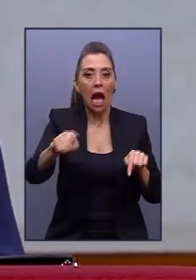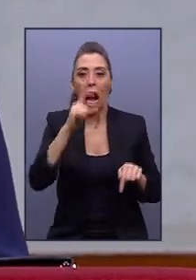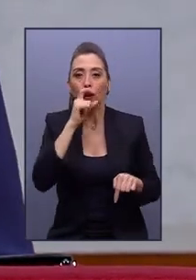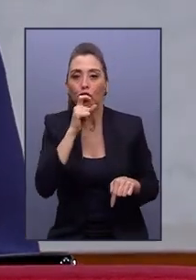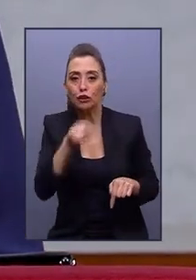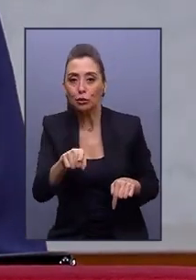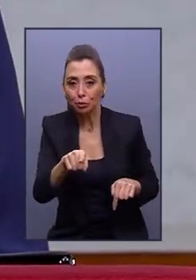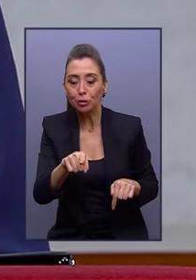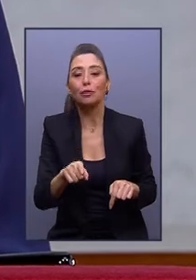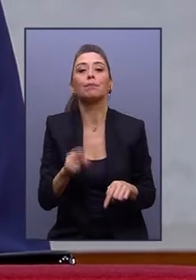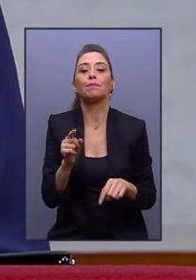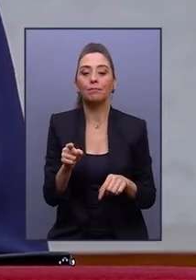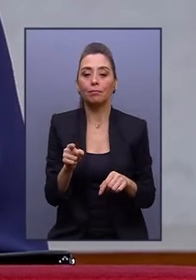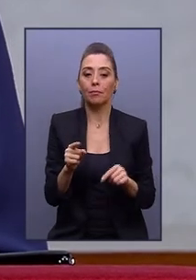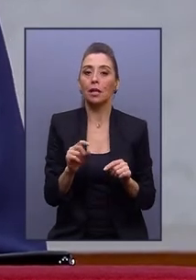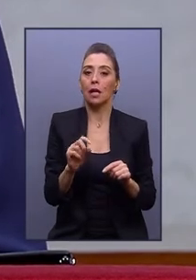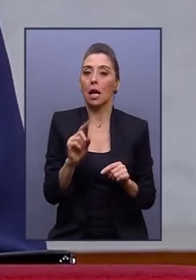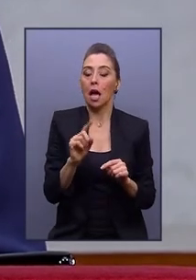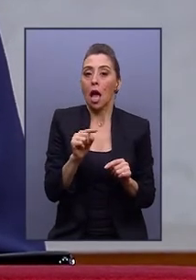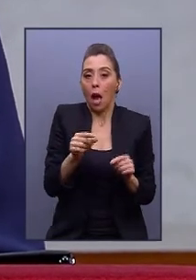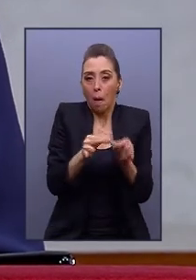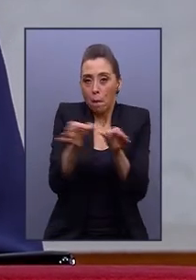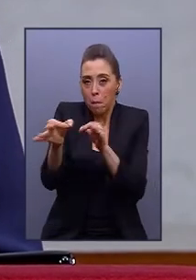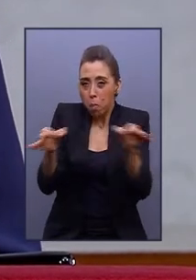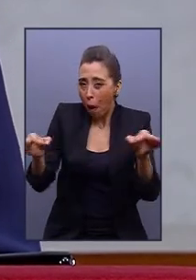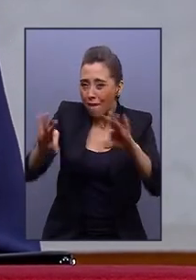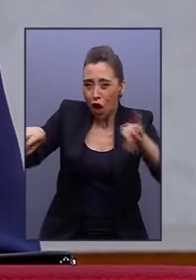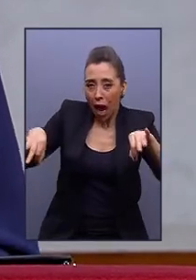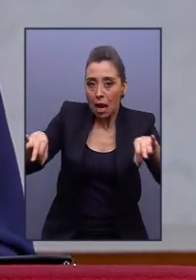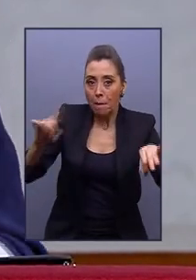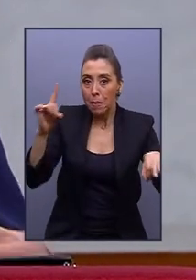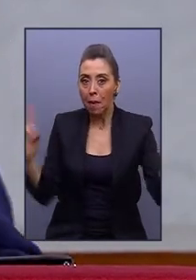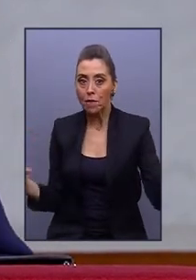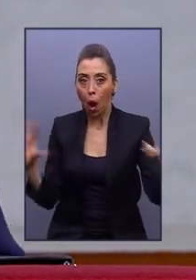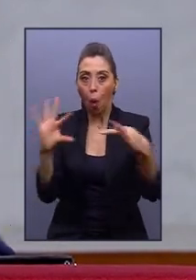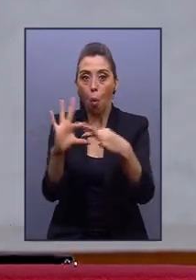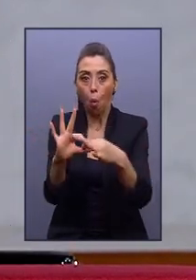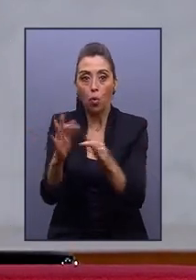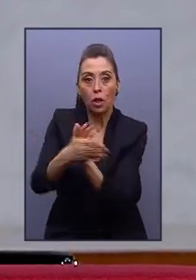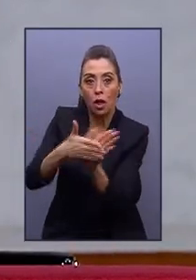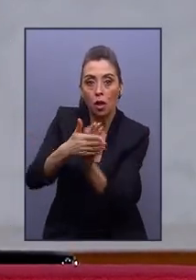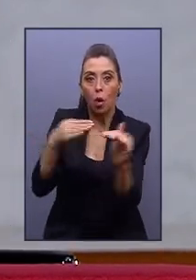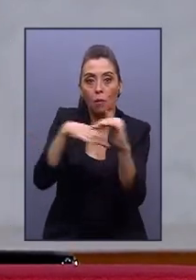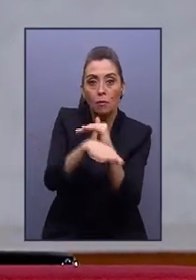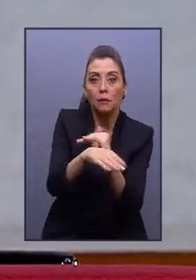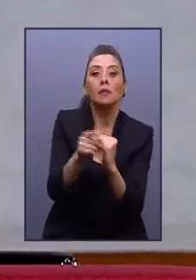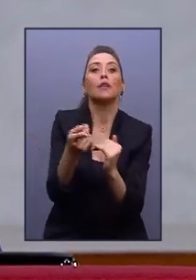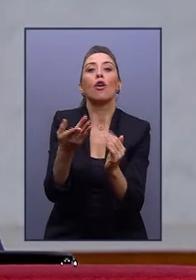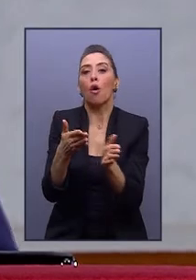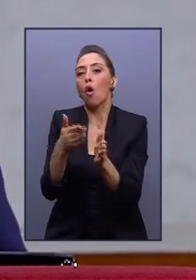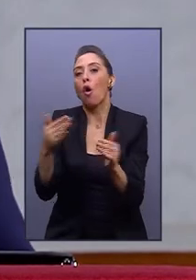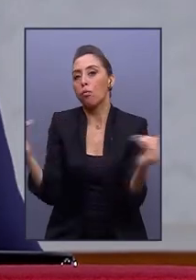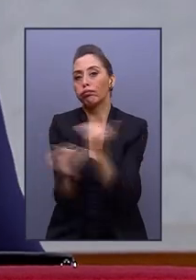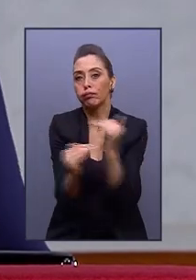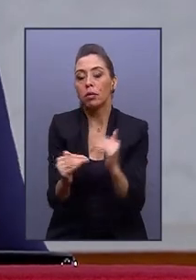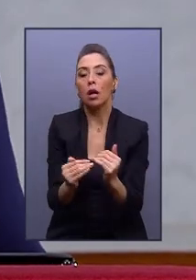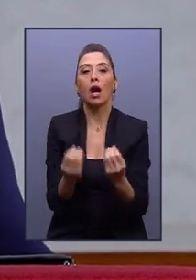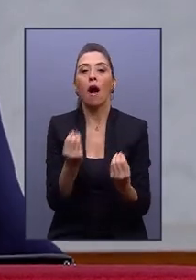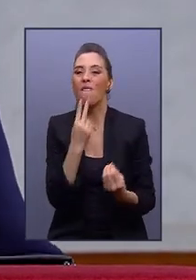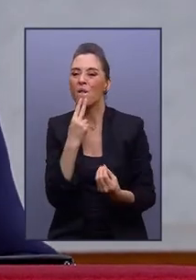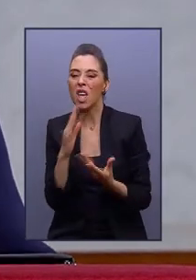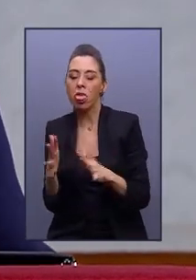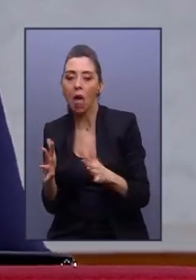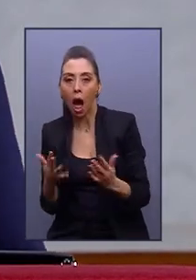los lugares que habitamos o unir por primera vez localidades aisladas sigue siendo un salto en calidad de vida.